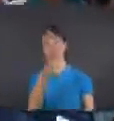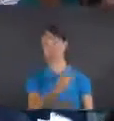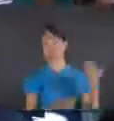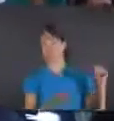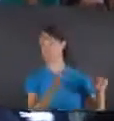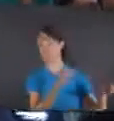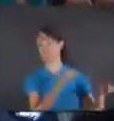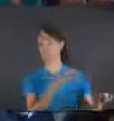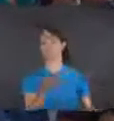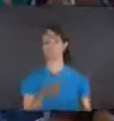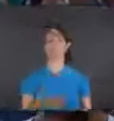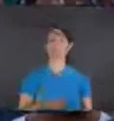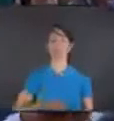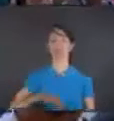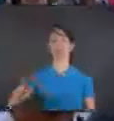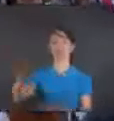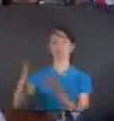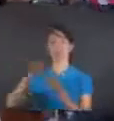Ezequiel 45:18.